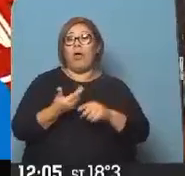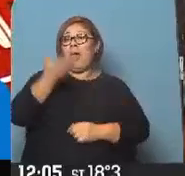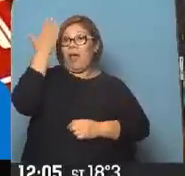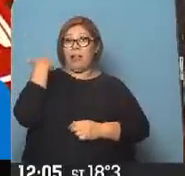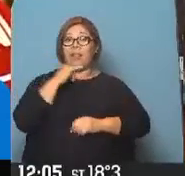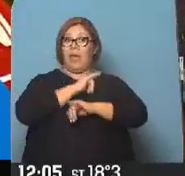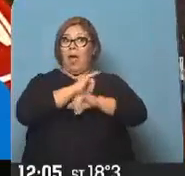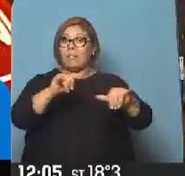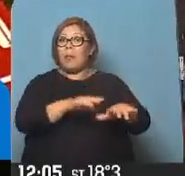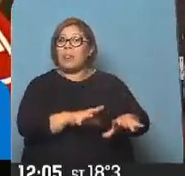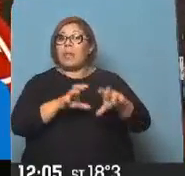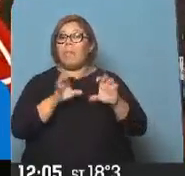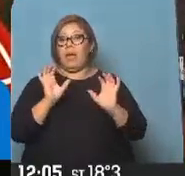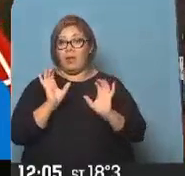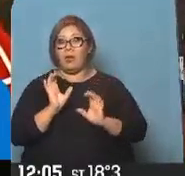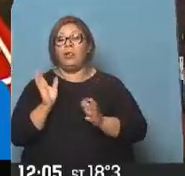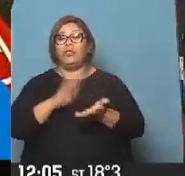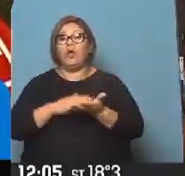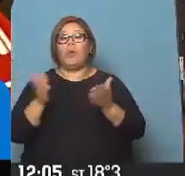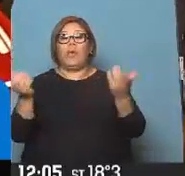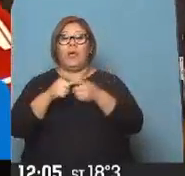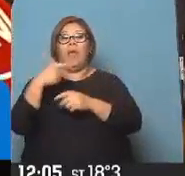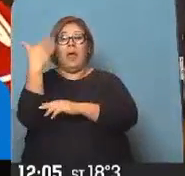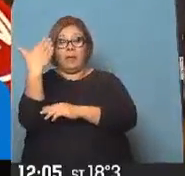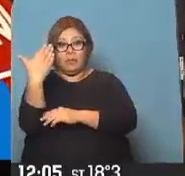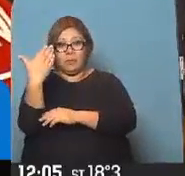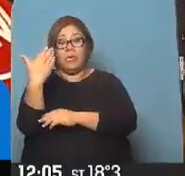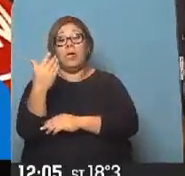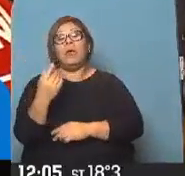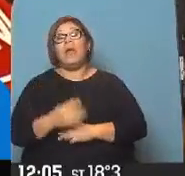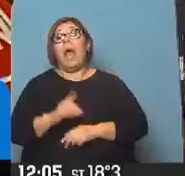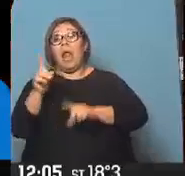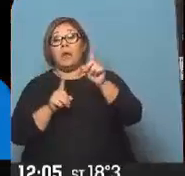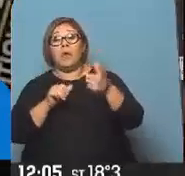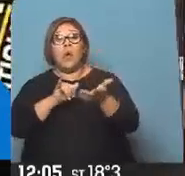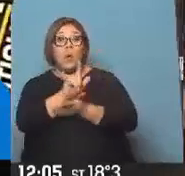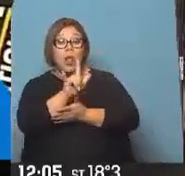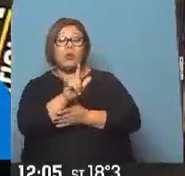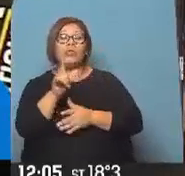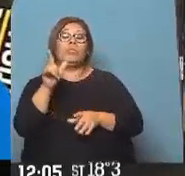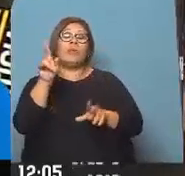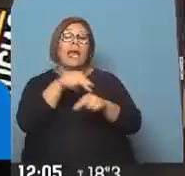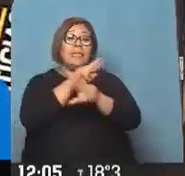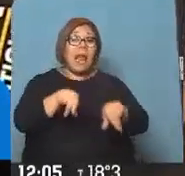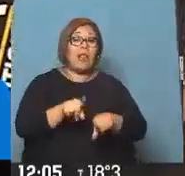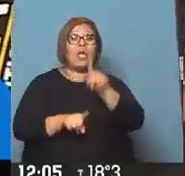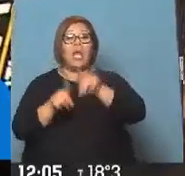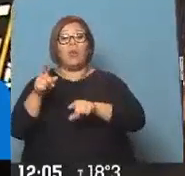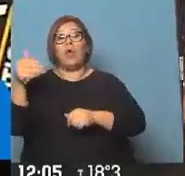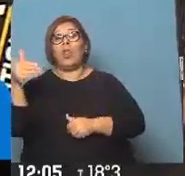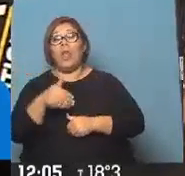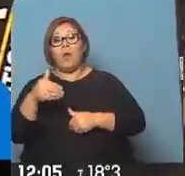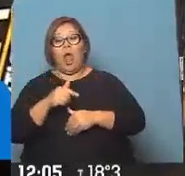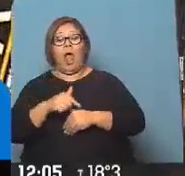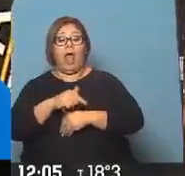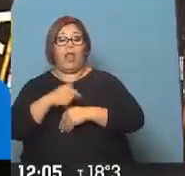antelación por supuesto hay vuelos que están siendo demorados y cancelados pero creo que no son muchos todos sabemos lo que está pasando con aerolíneas austral y